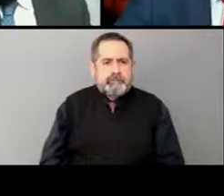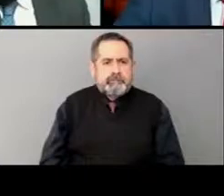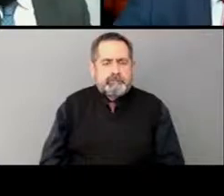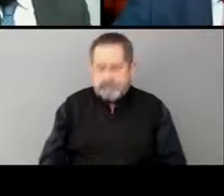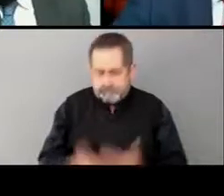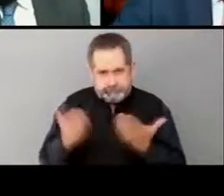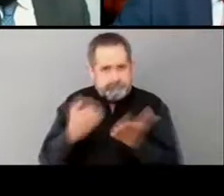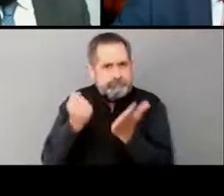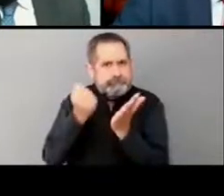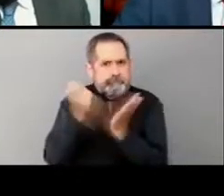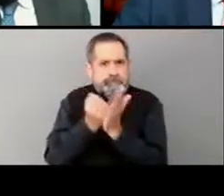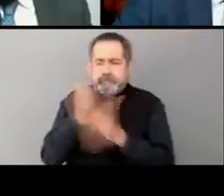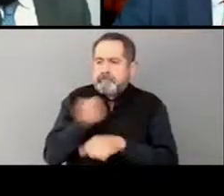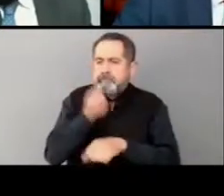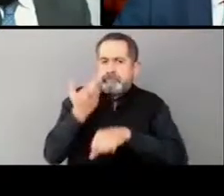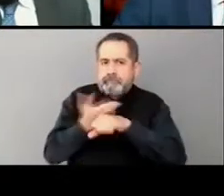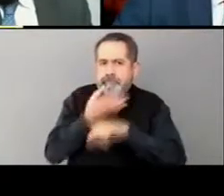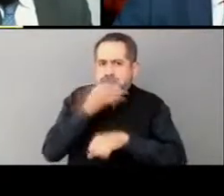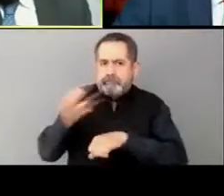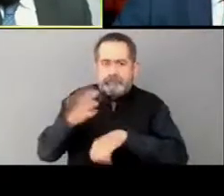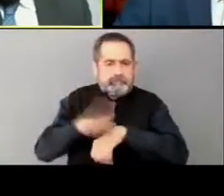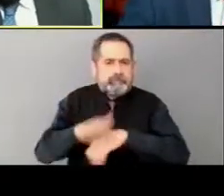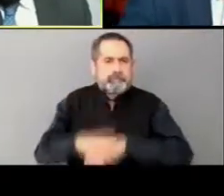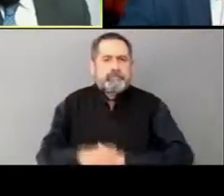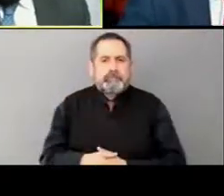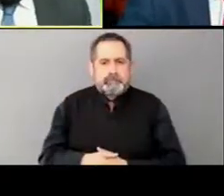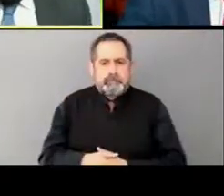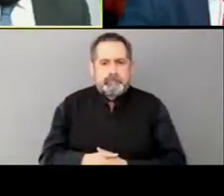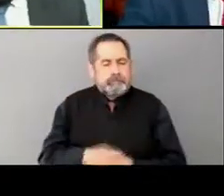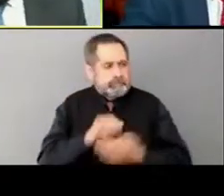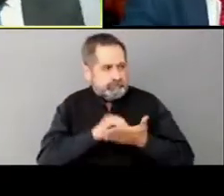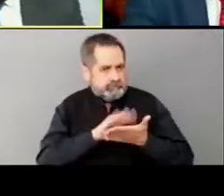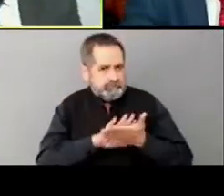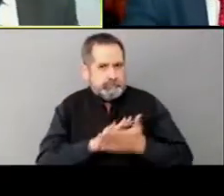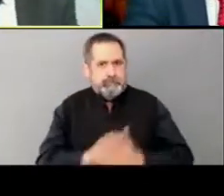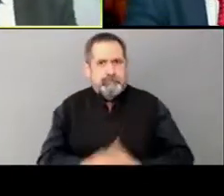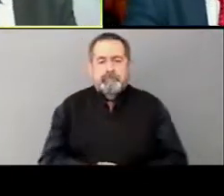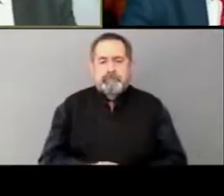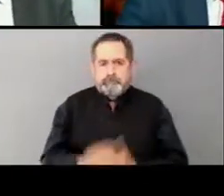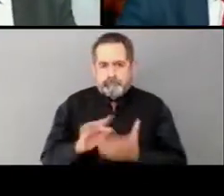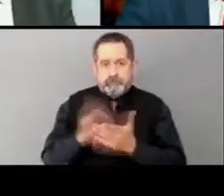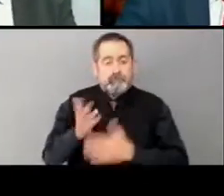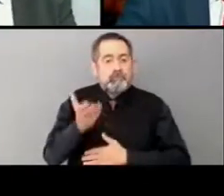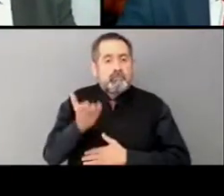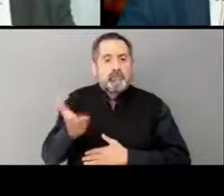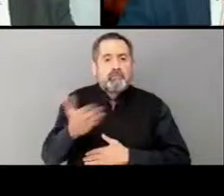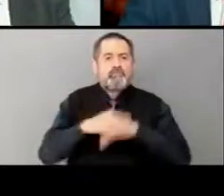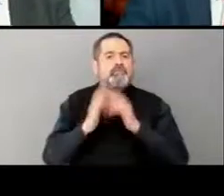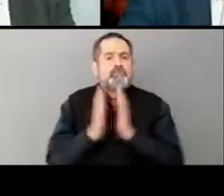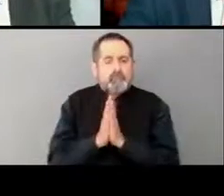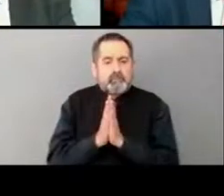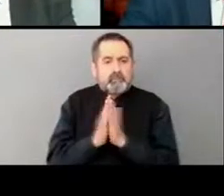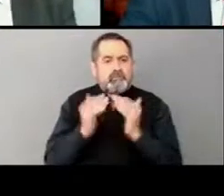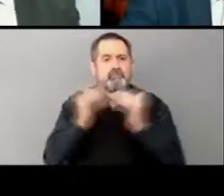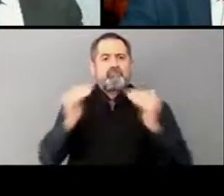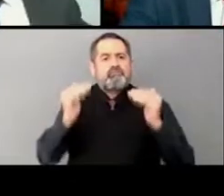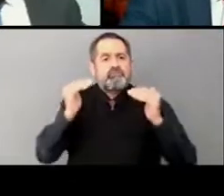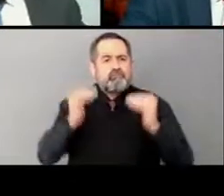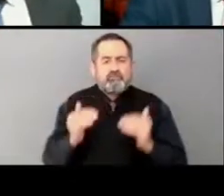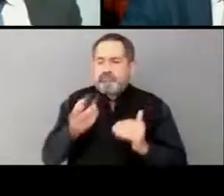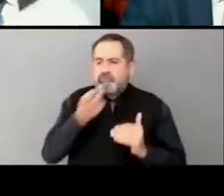Queda aprobado, secretario, por favor. Tomo nota, señor. Muchas gracias. Le pediría que, por favor, a continuación nos dé